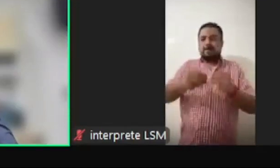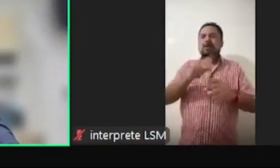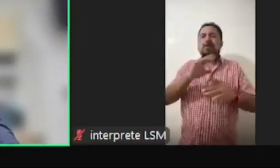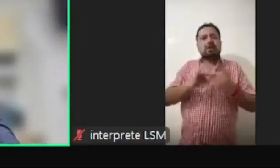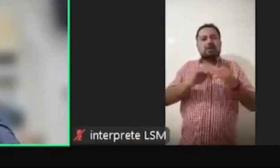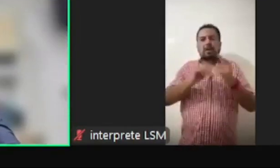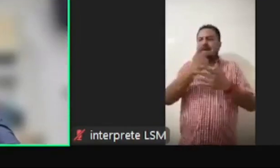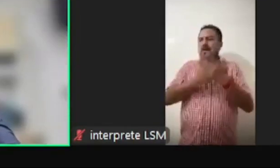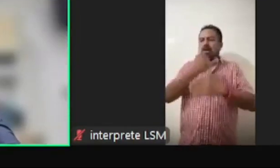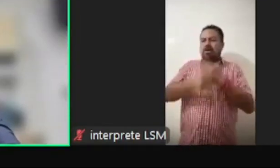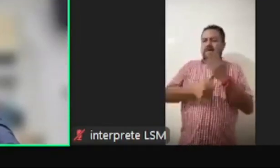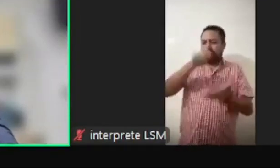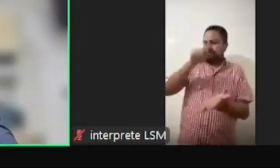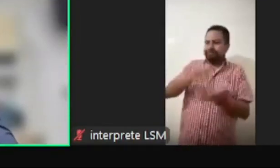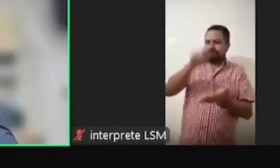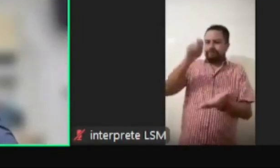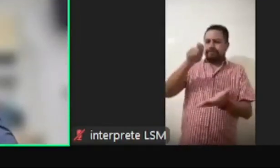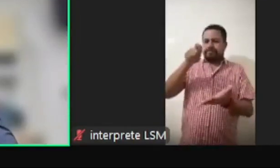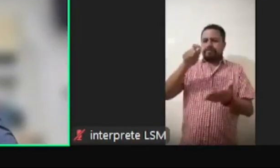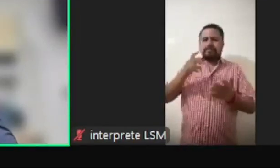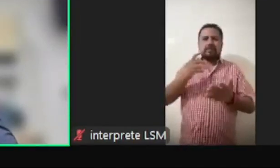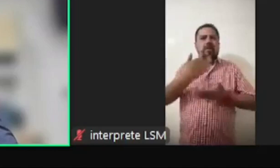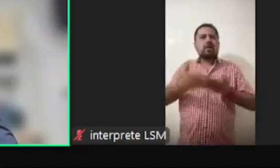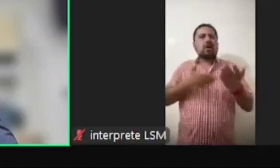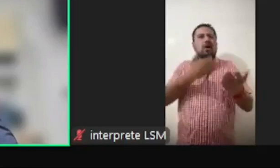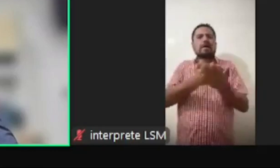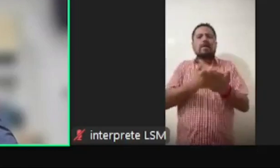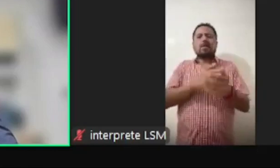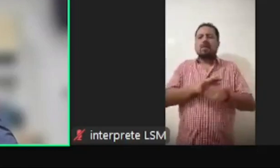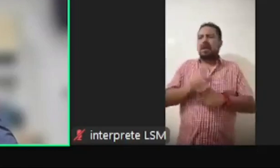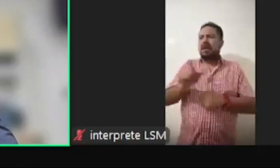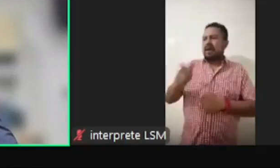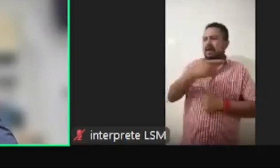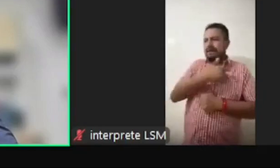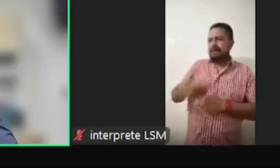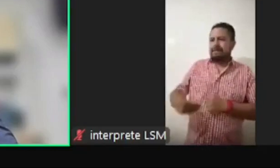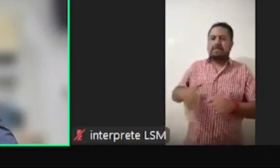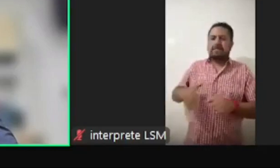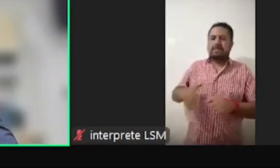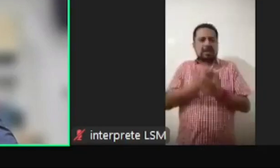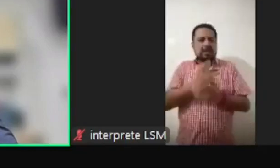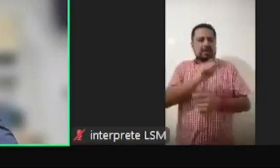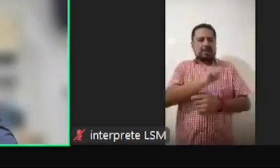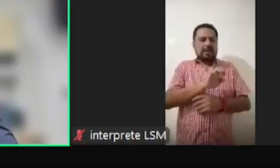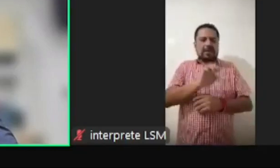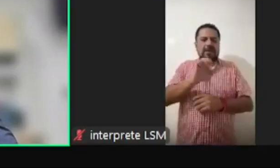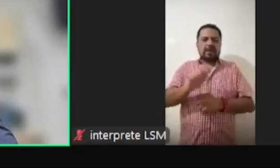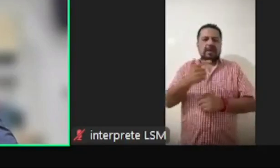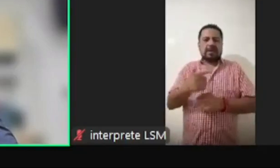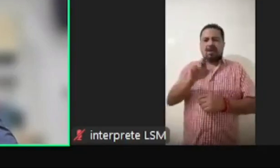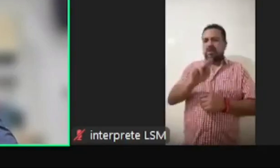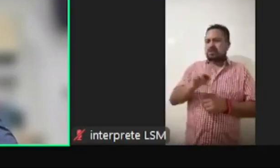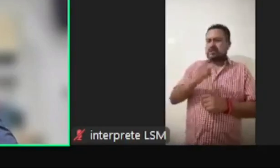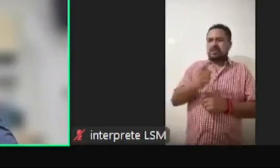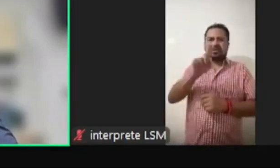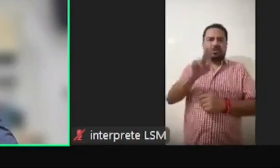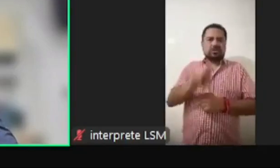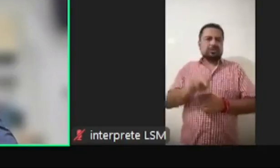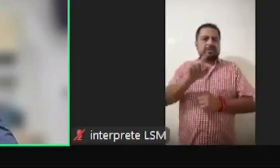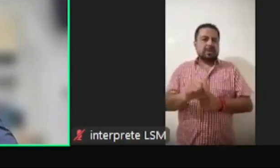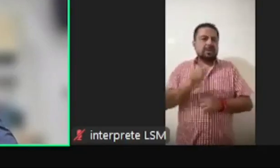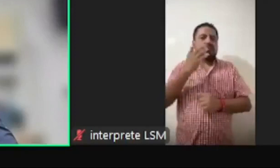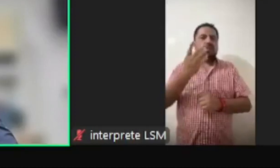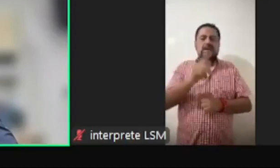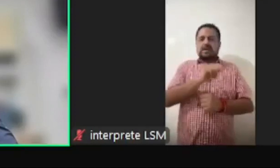de sentencia que propone la magistrada Evelyn Rodríguez Chinol en el expediente TE diagonal GEC diagonal 81 diagonal 2024